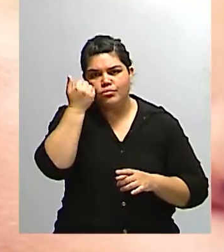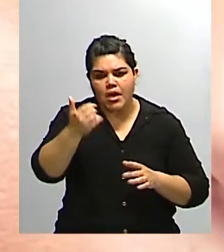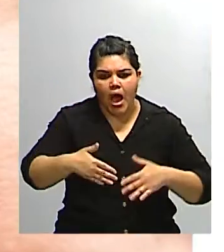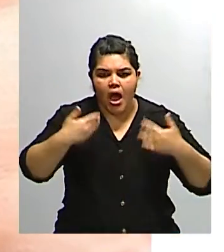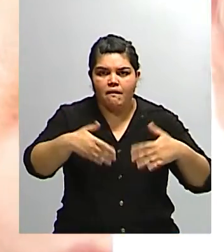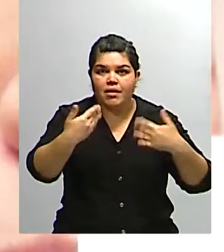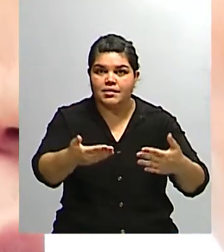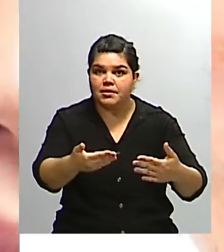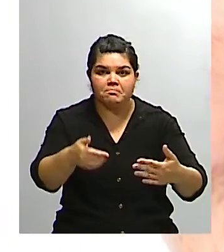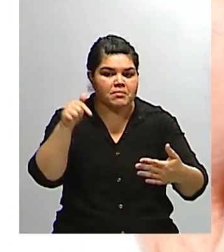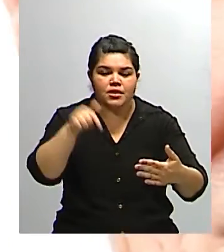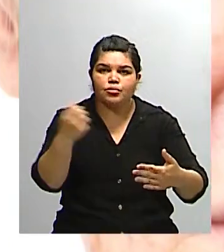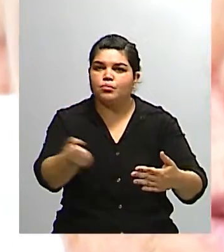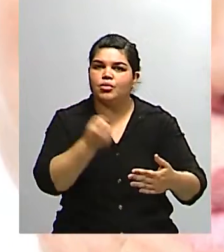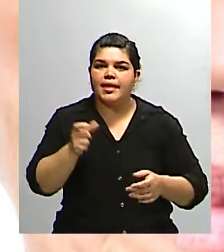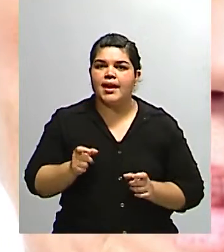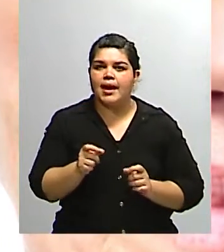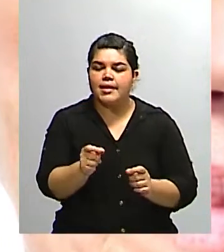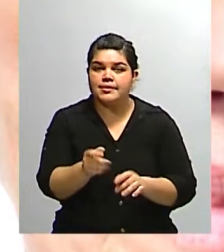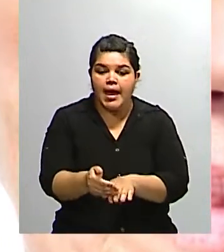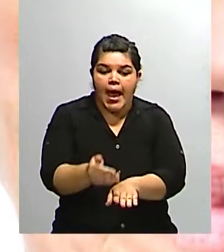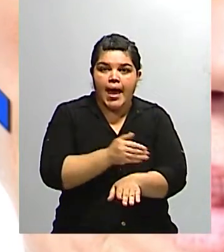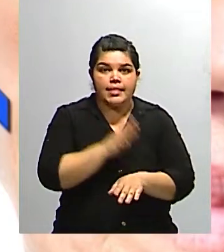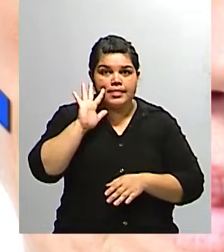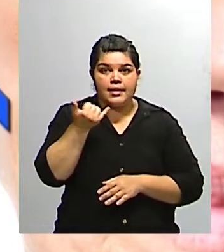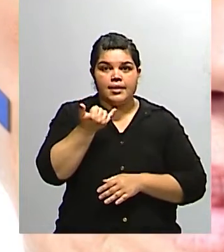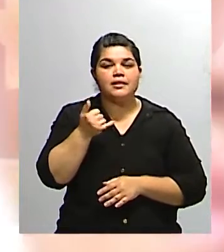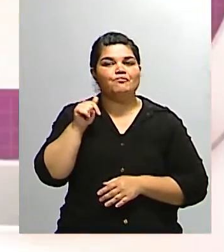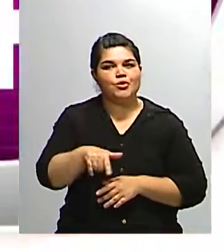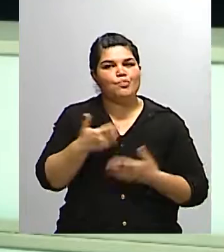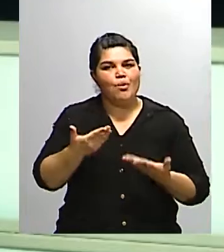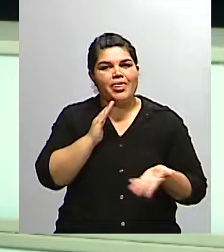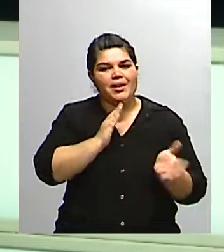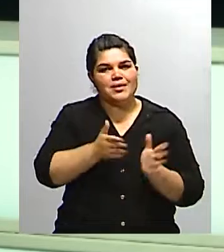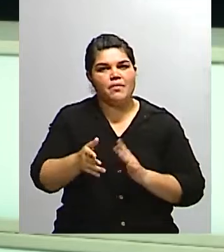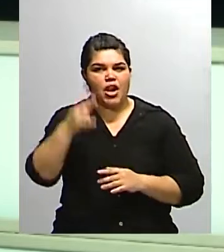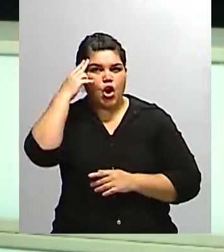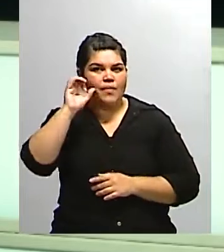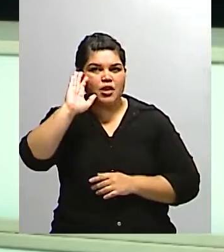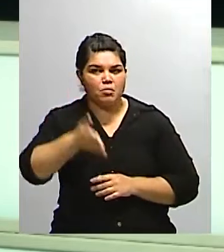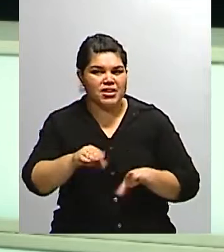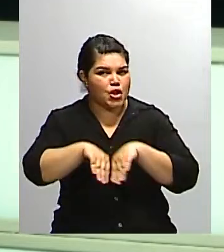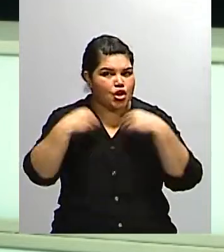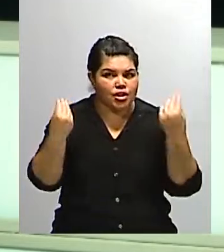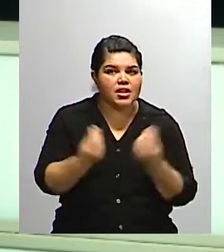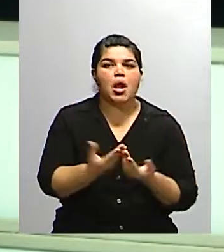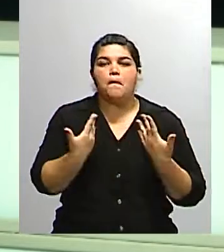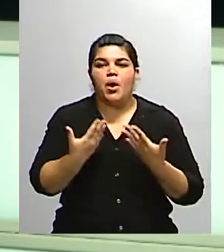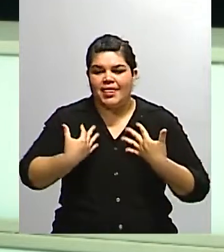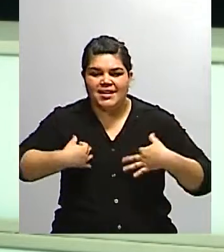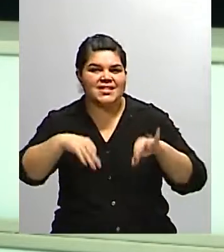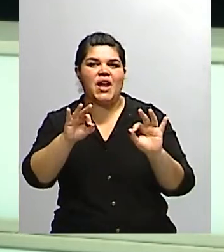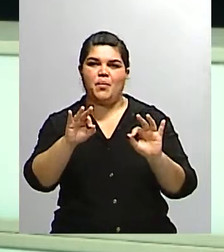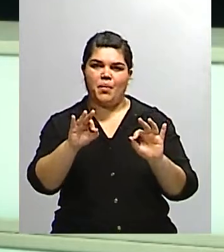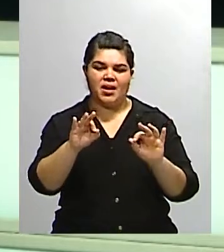es fundamental, porque cuando se detecta a tiempo hay un alto porcentaje, más del 90%, de obviamente vencer a